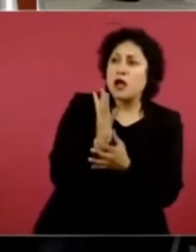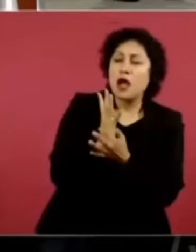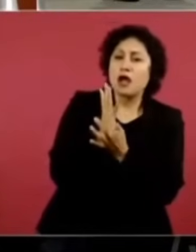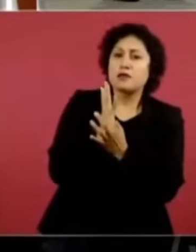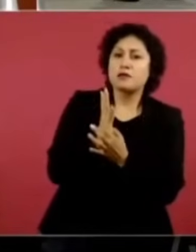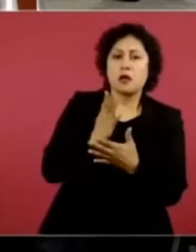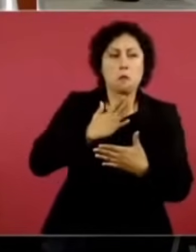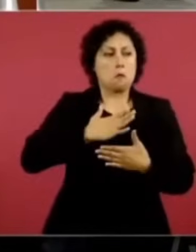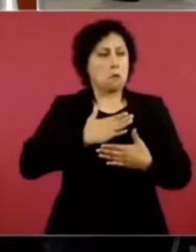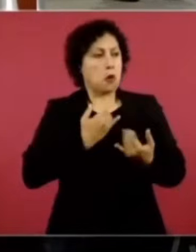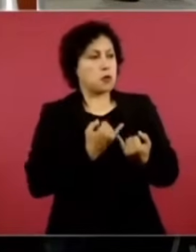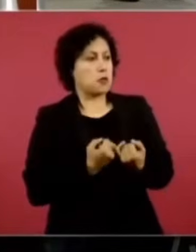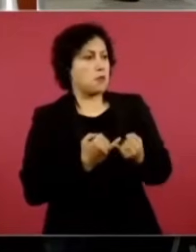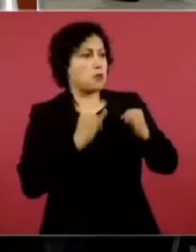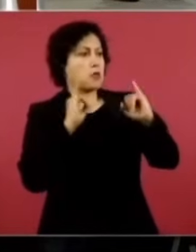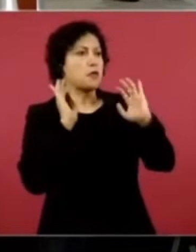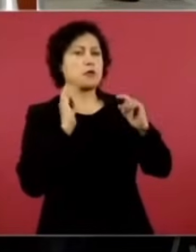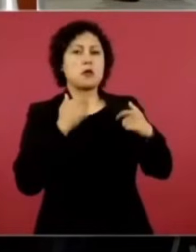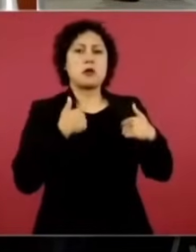cuando no es cierto.